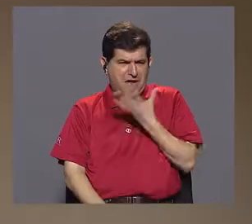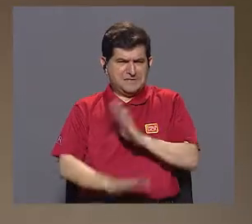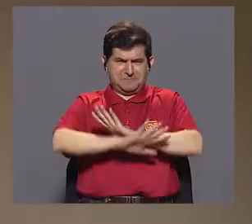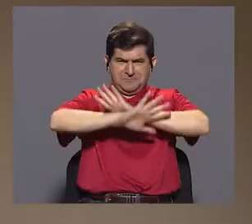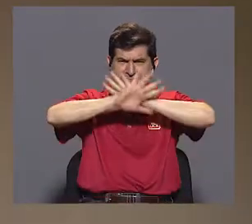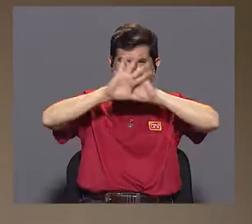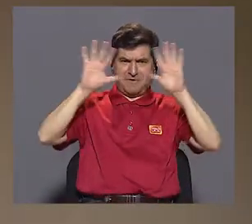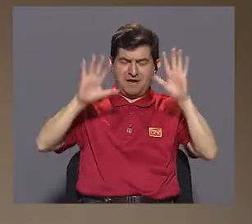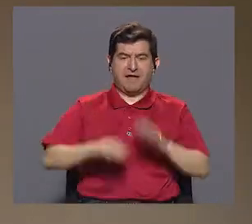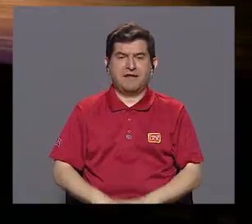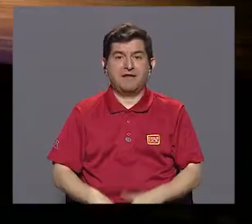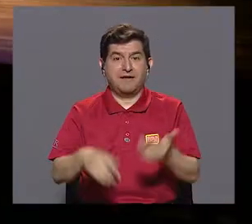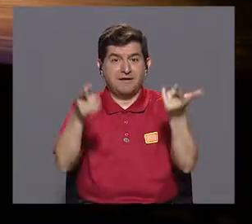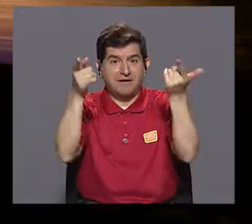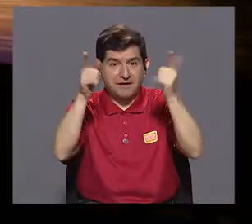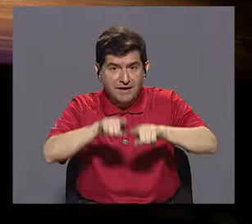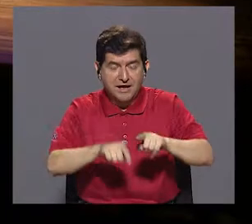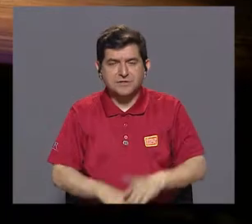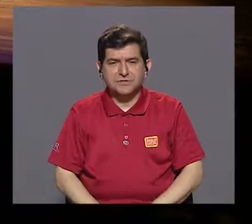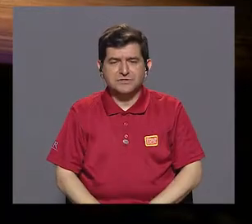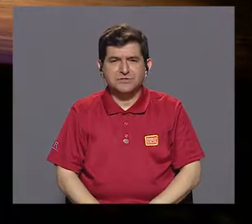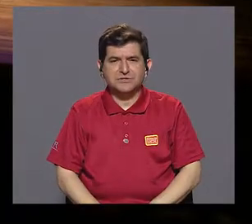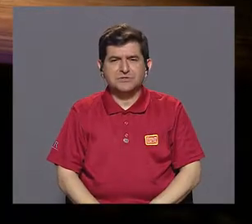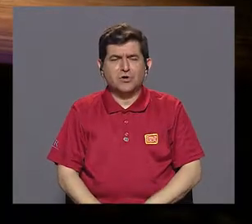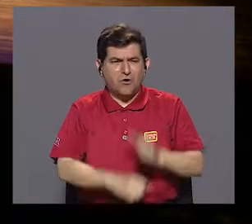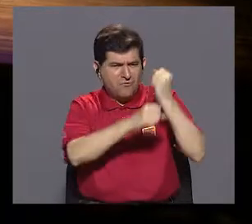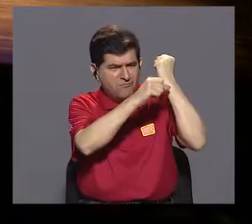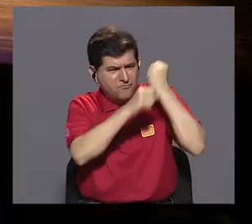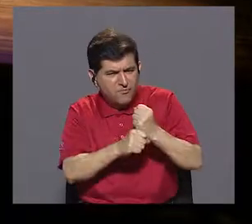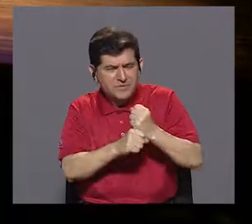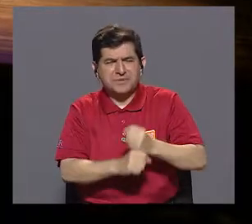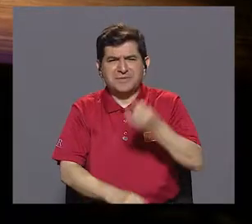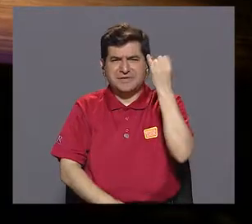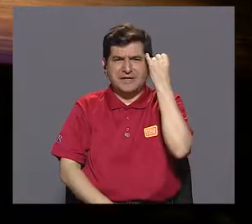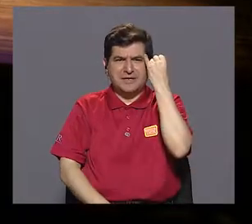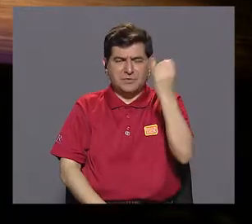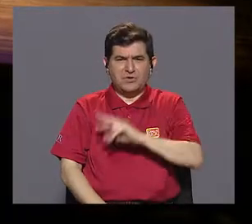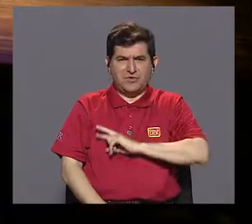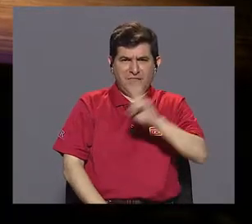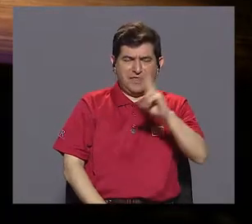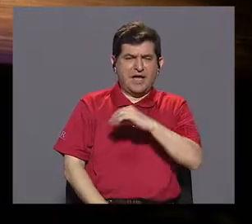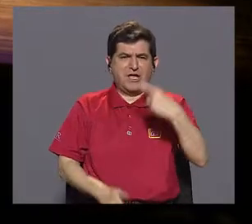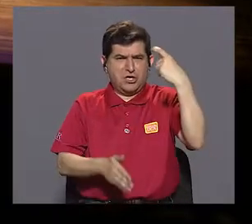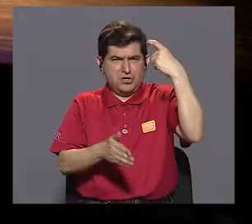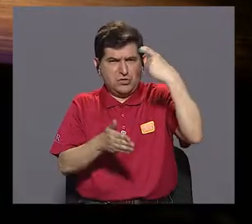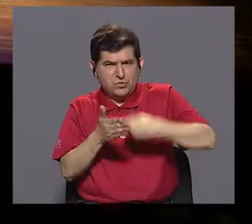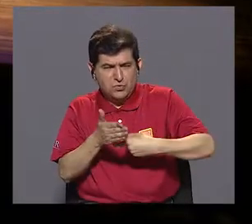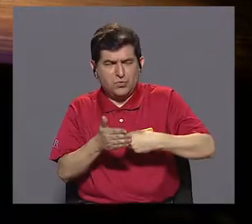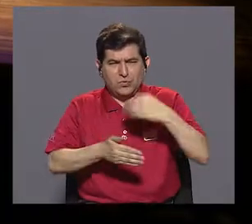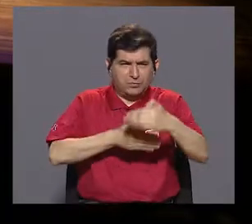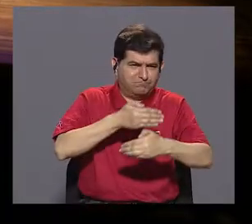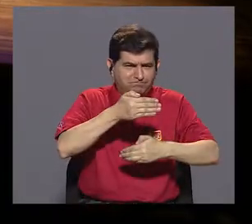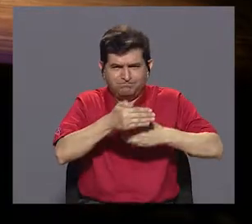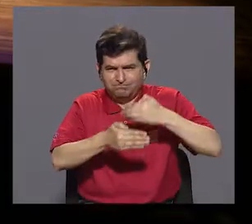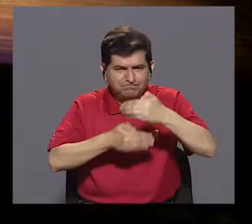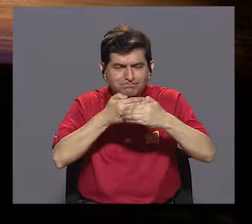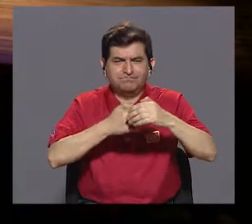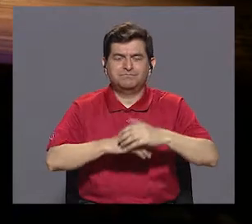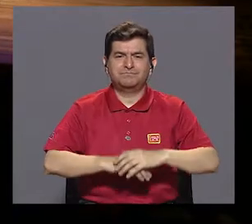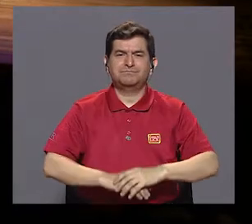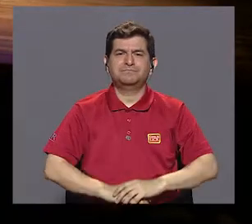expresión tan clara como fue el del fundamentalismo religioso y el del autoritarismo.